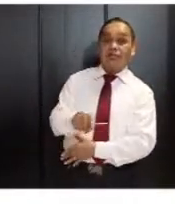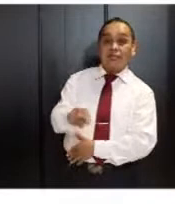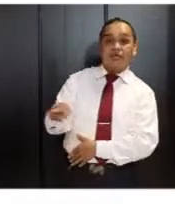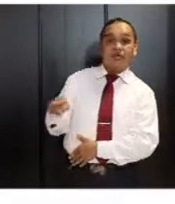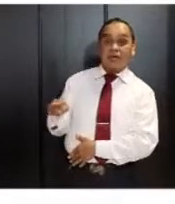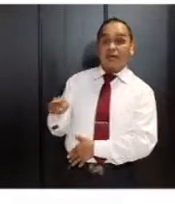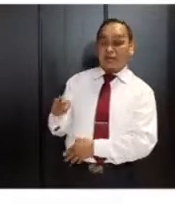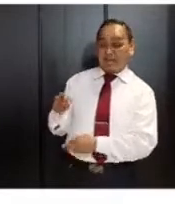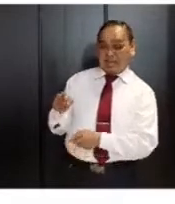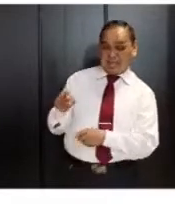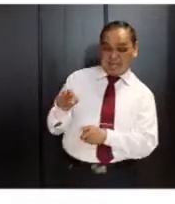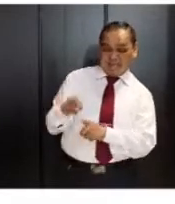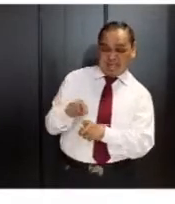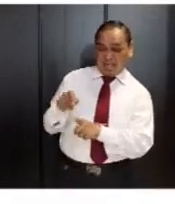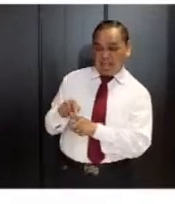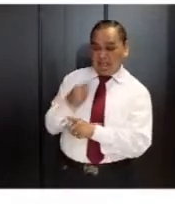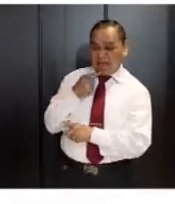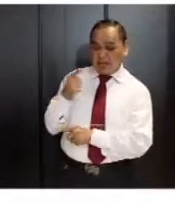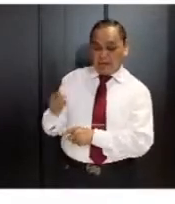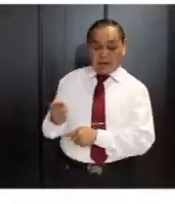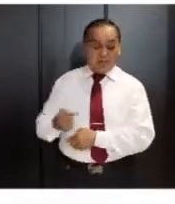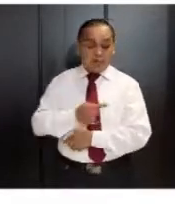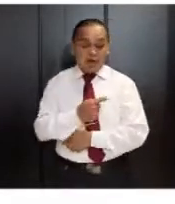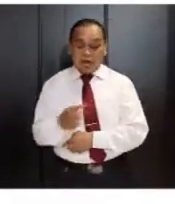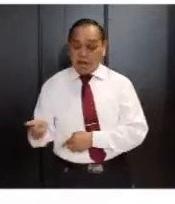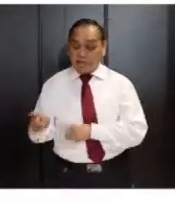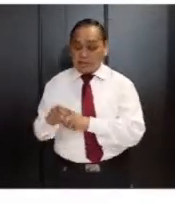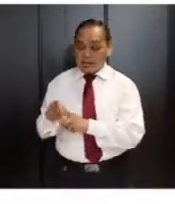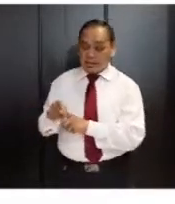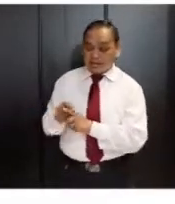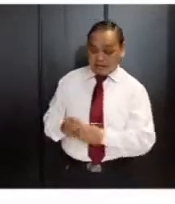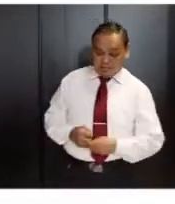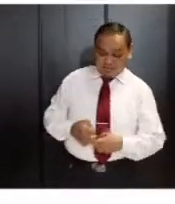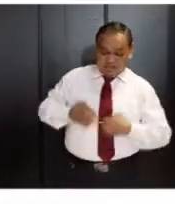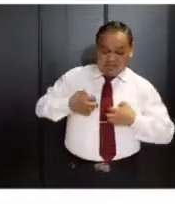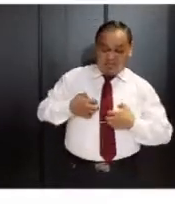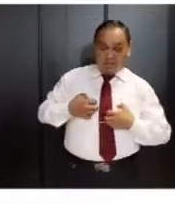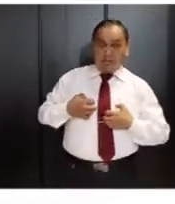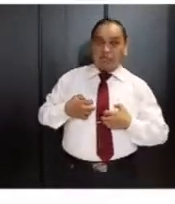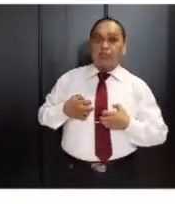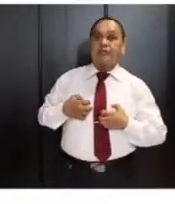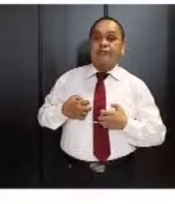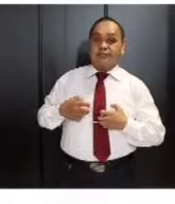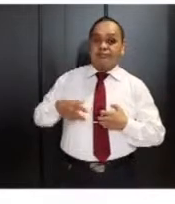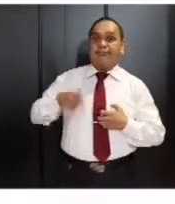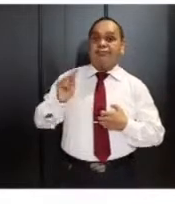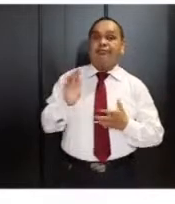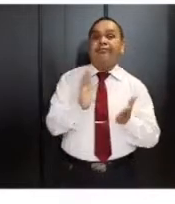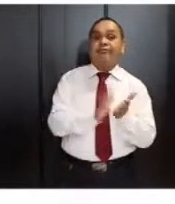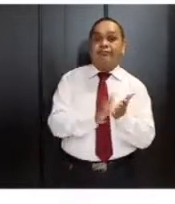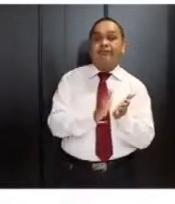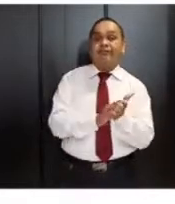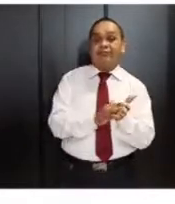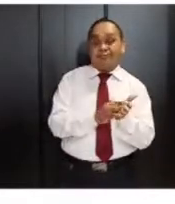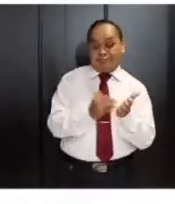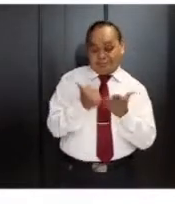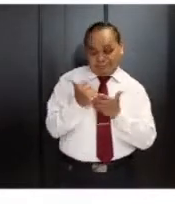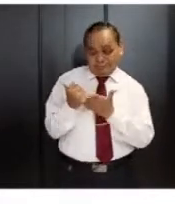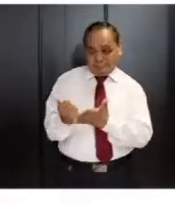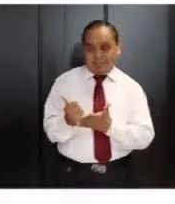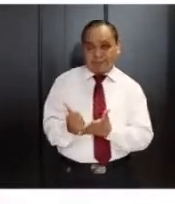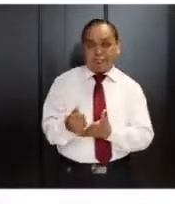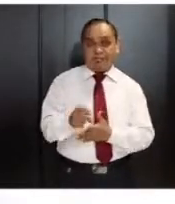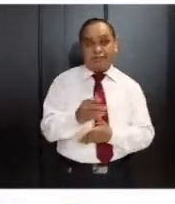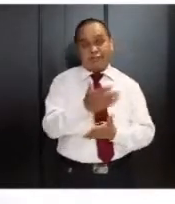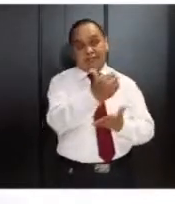nosotros. Qué fácil hubiera sido que mostraran voluntad para beneficiarlos, aligerando los trámites, poniendo